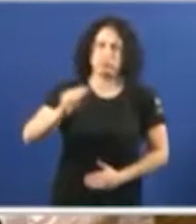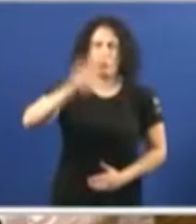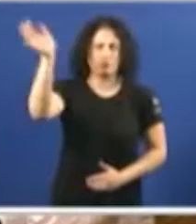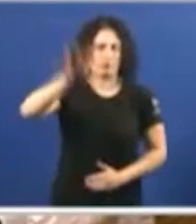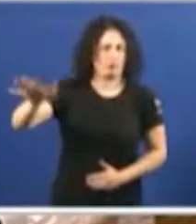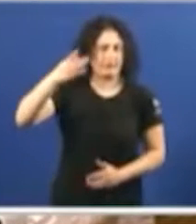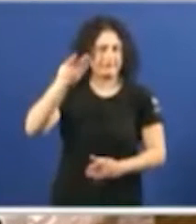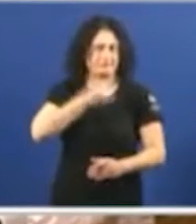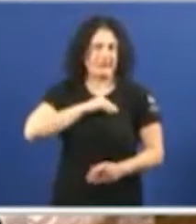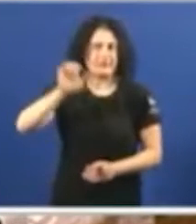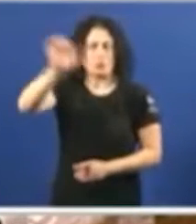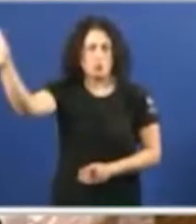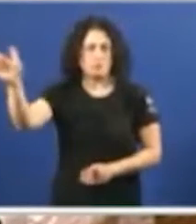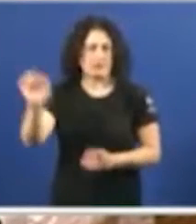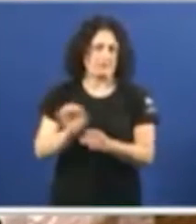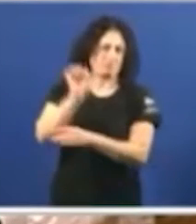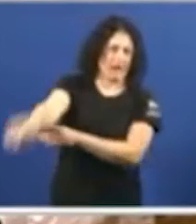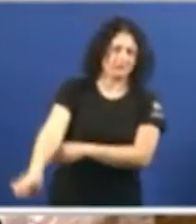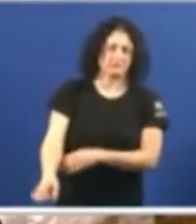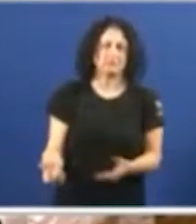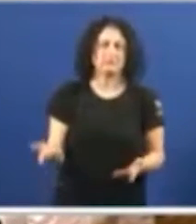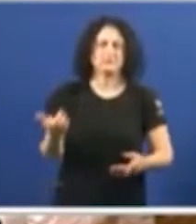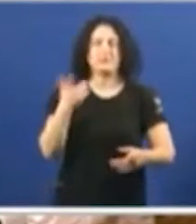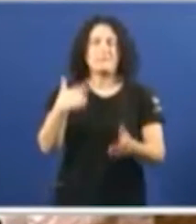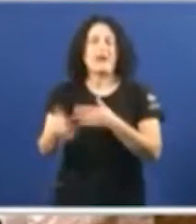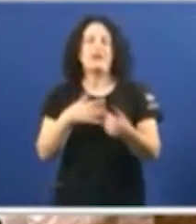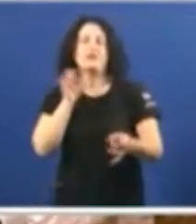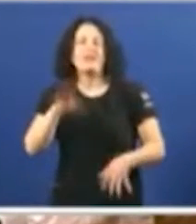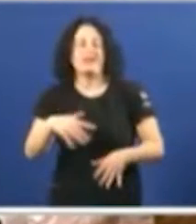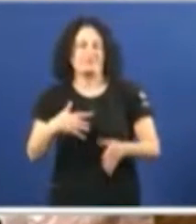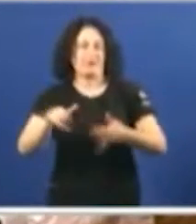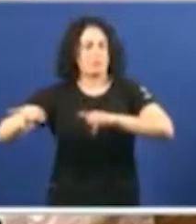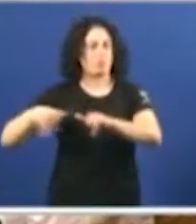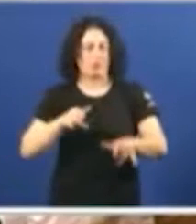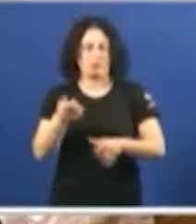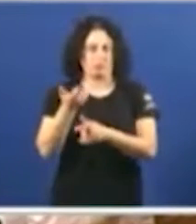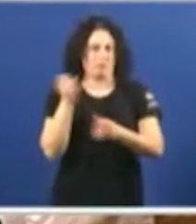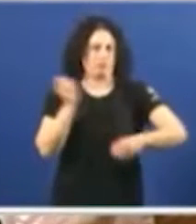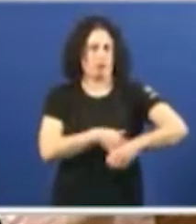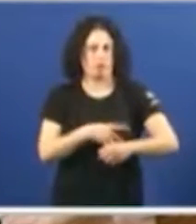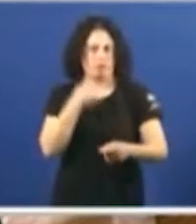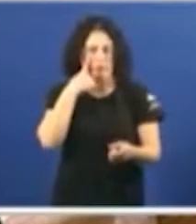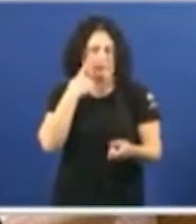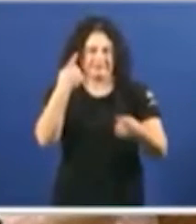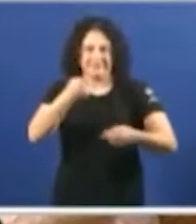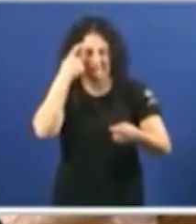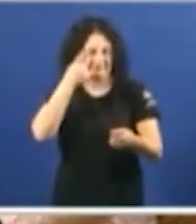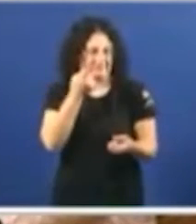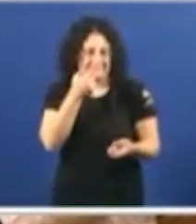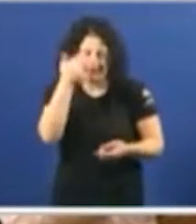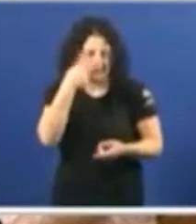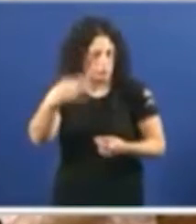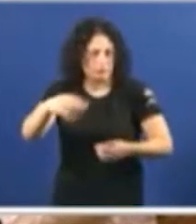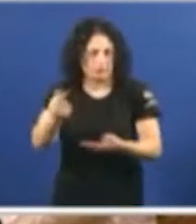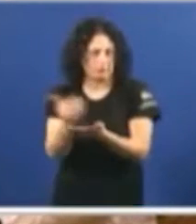zonas de España e Europa, en mans de fondos especulativos, é un risco enorme para a diversidade